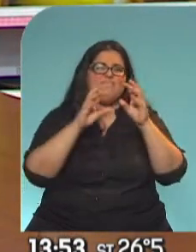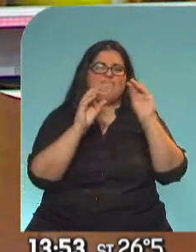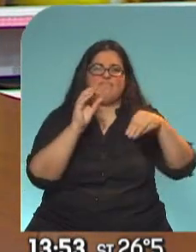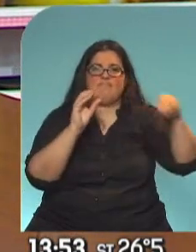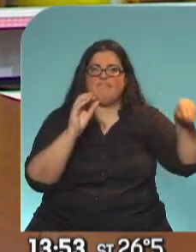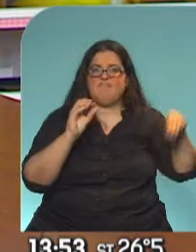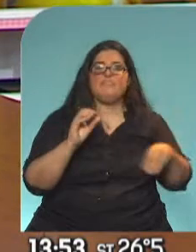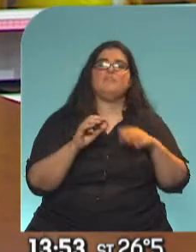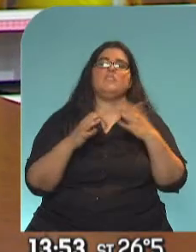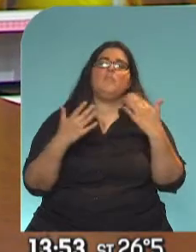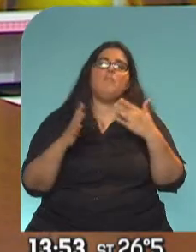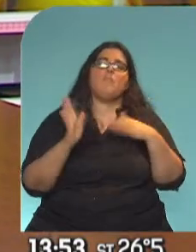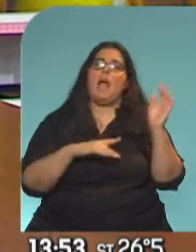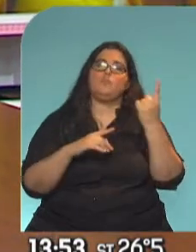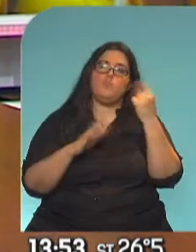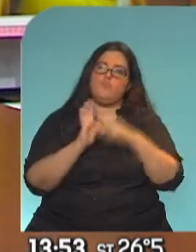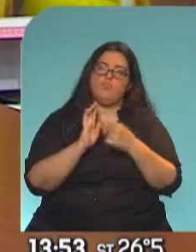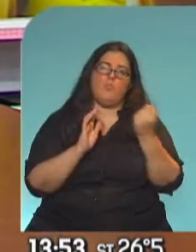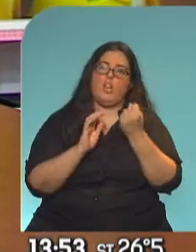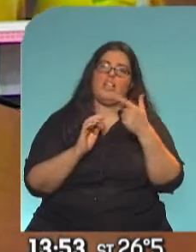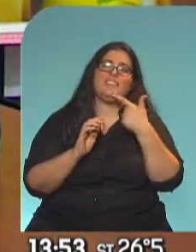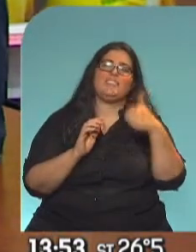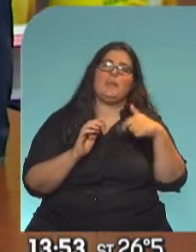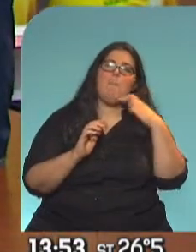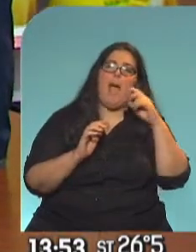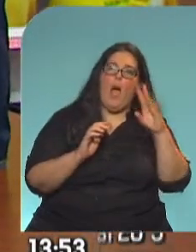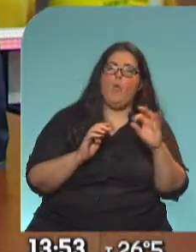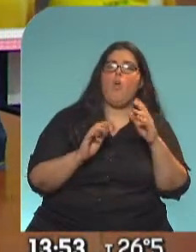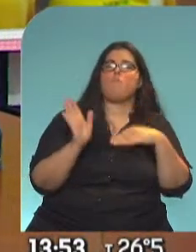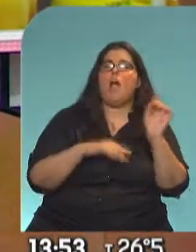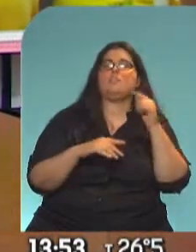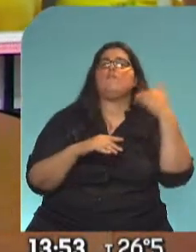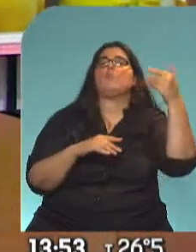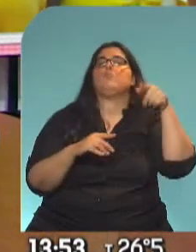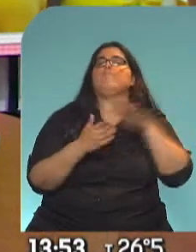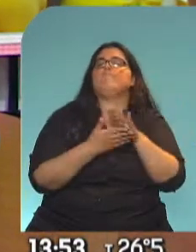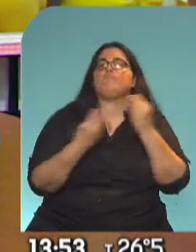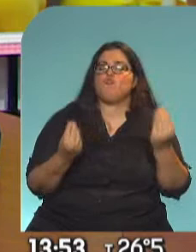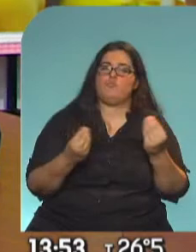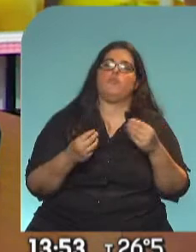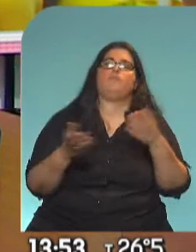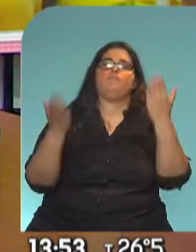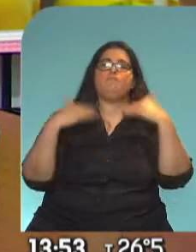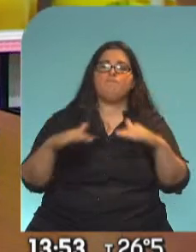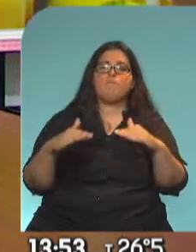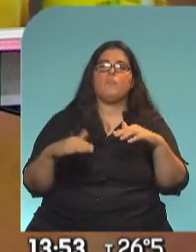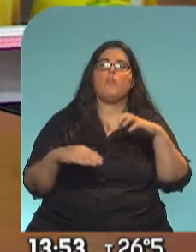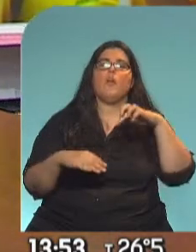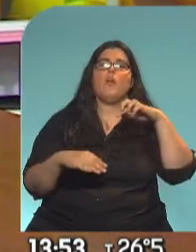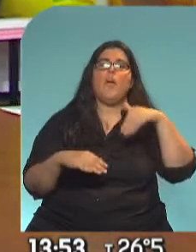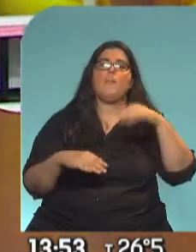San Pablo, seguramente la más importante y la que definirá un poco su posición a futuro. El PMDB, un partido tradicional que